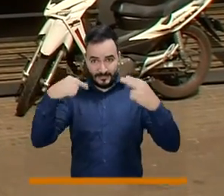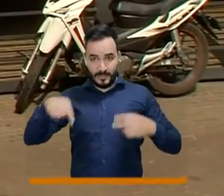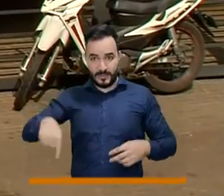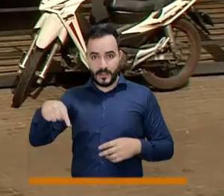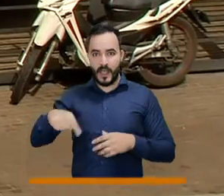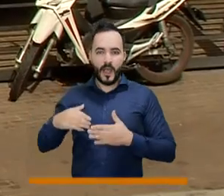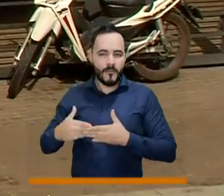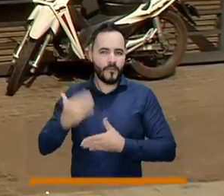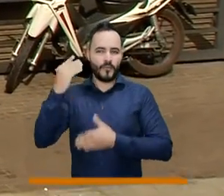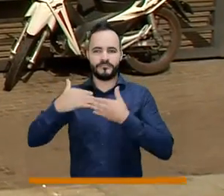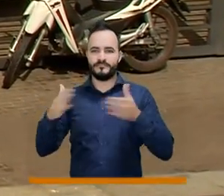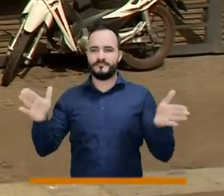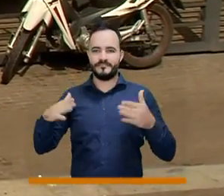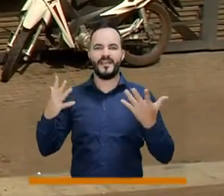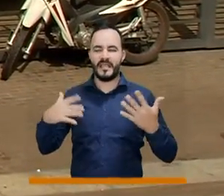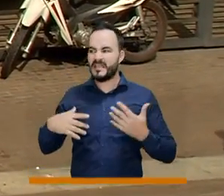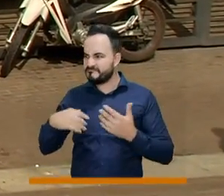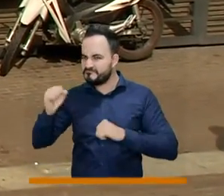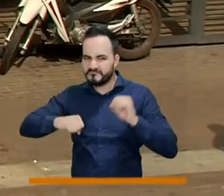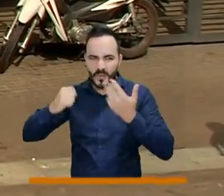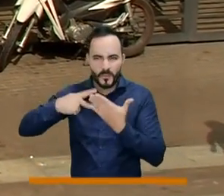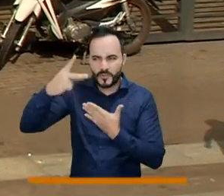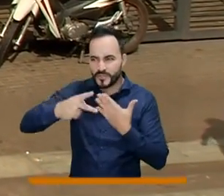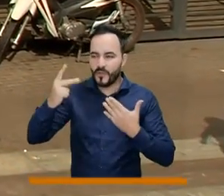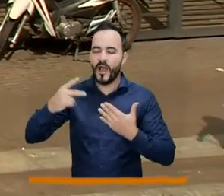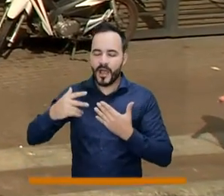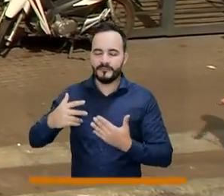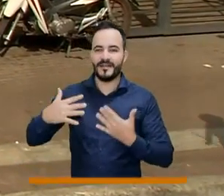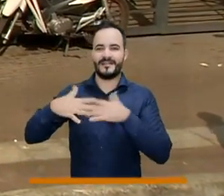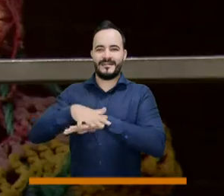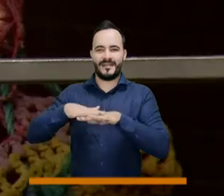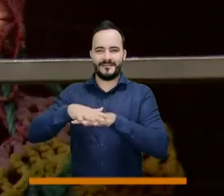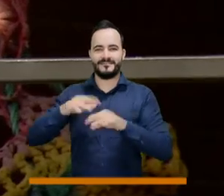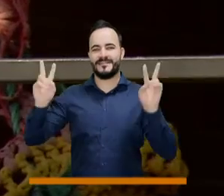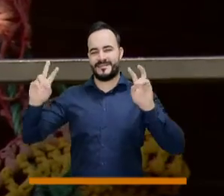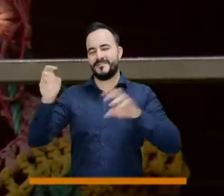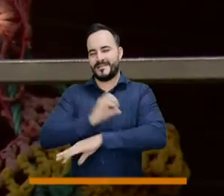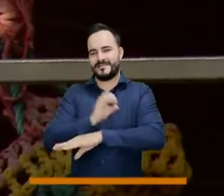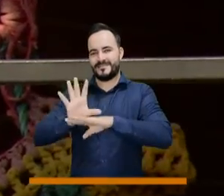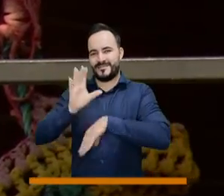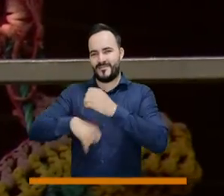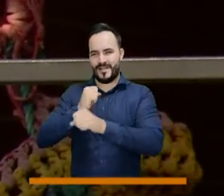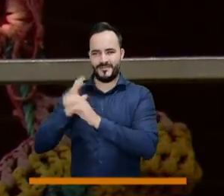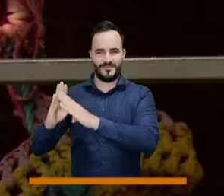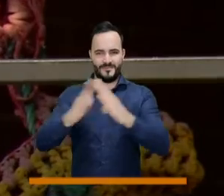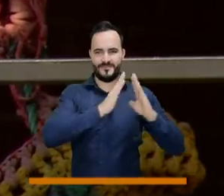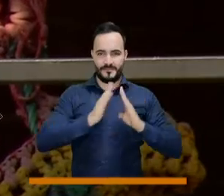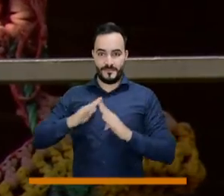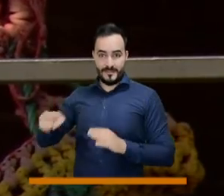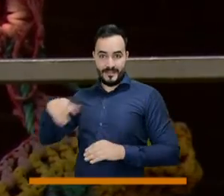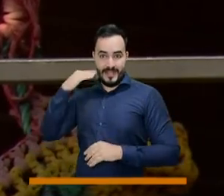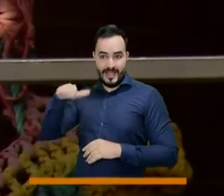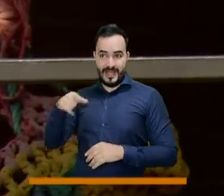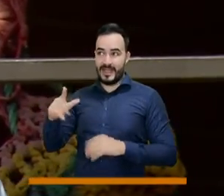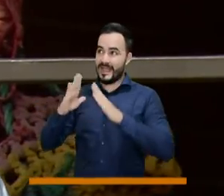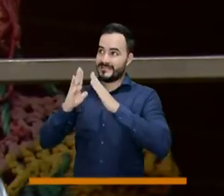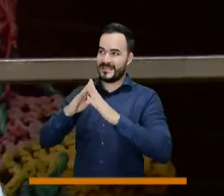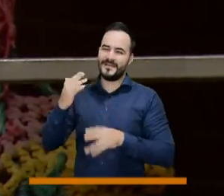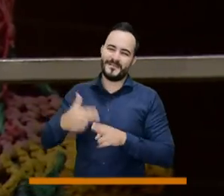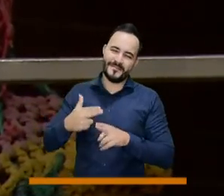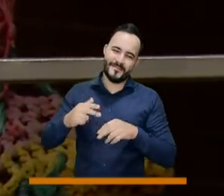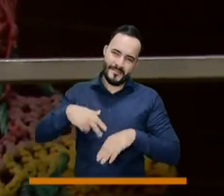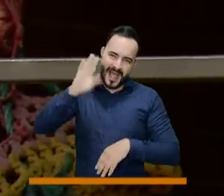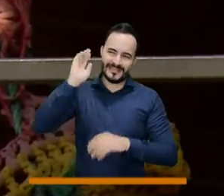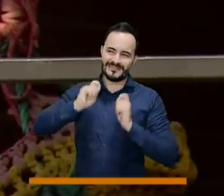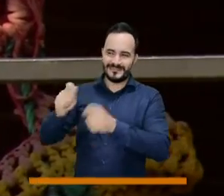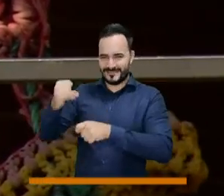acá se concibió el inicio de la red de jardines de Buen Comienzo. Era la casa de doña María Lucila Pérez, mejor